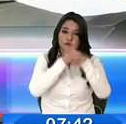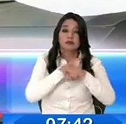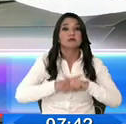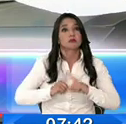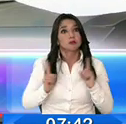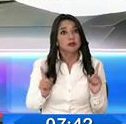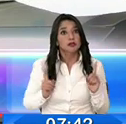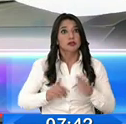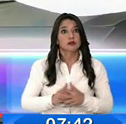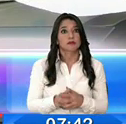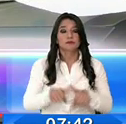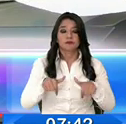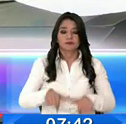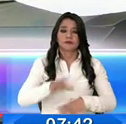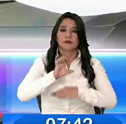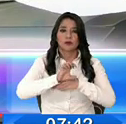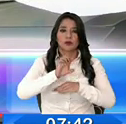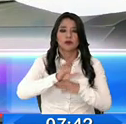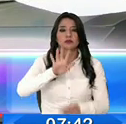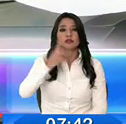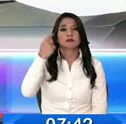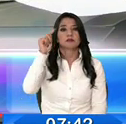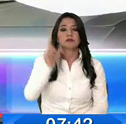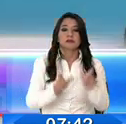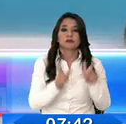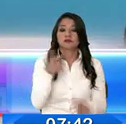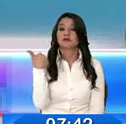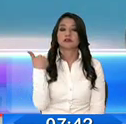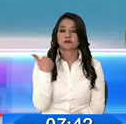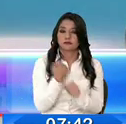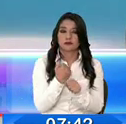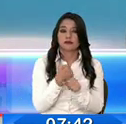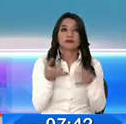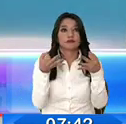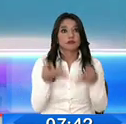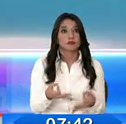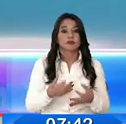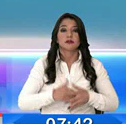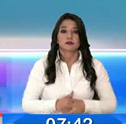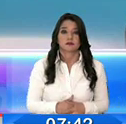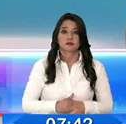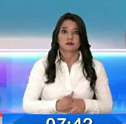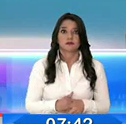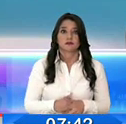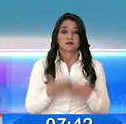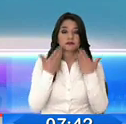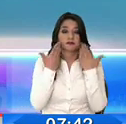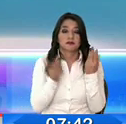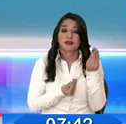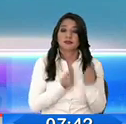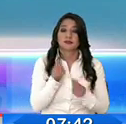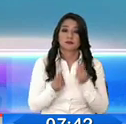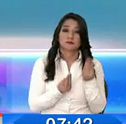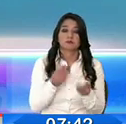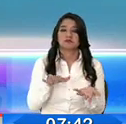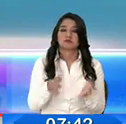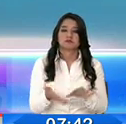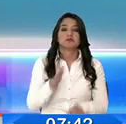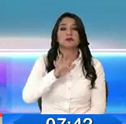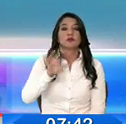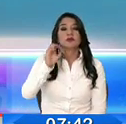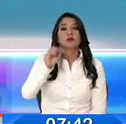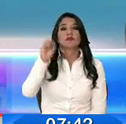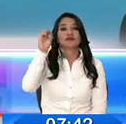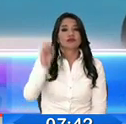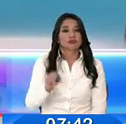en este país hay 5 millones de personas que no tienen un empleo formal y no sé qué vamos a hacer con ellos que es más o menos del 50 por